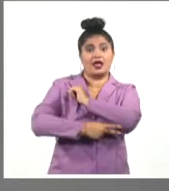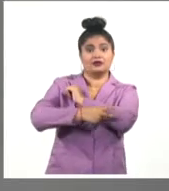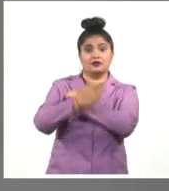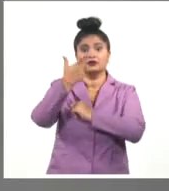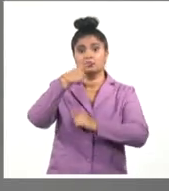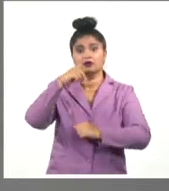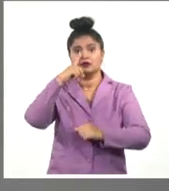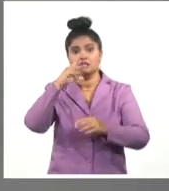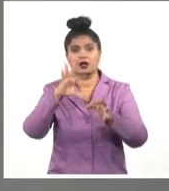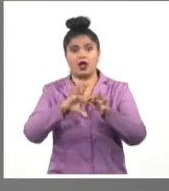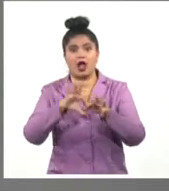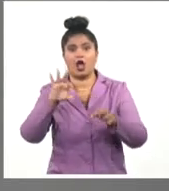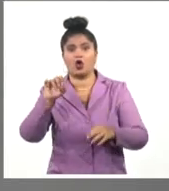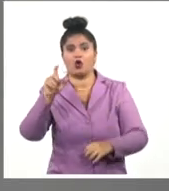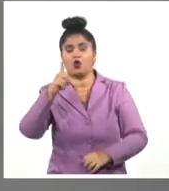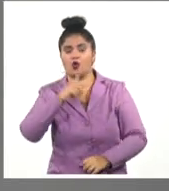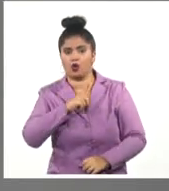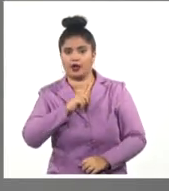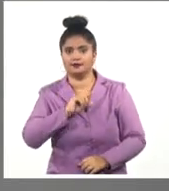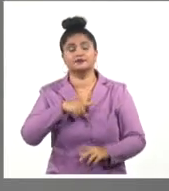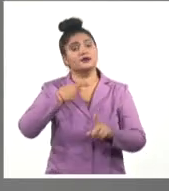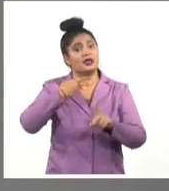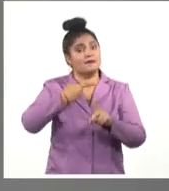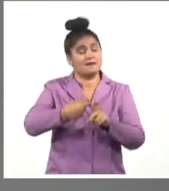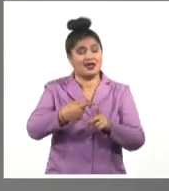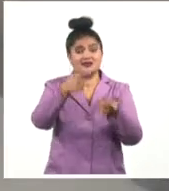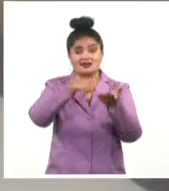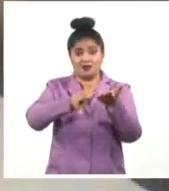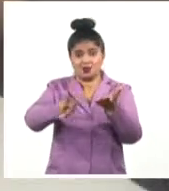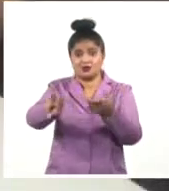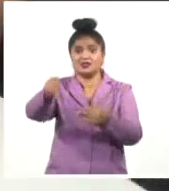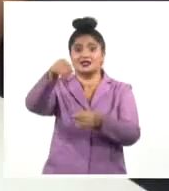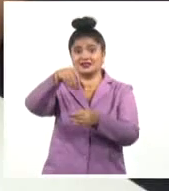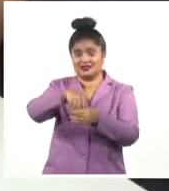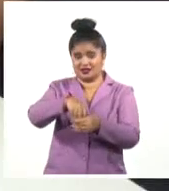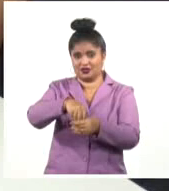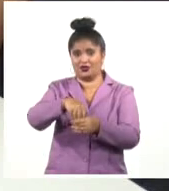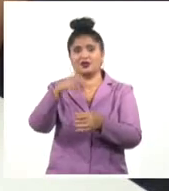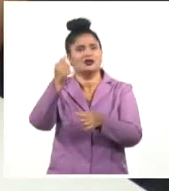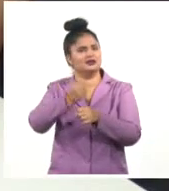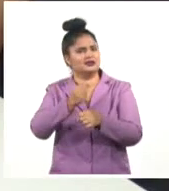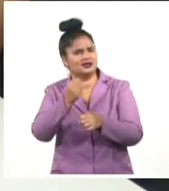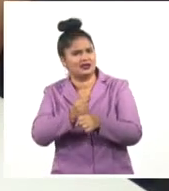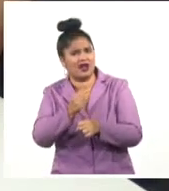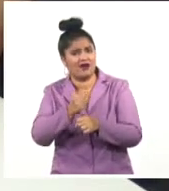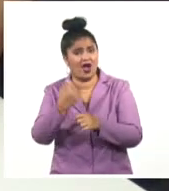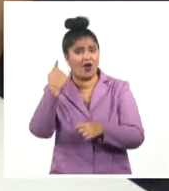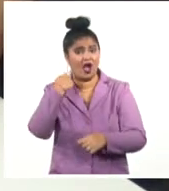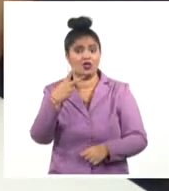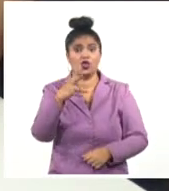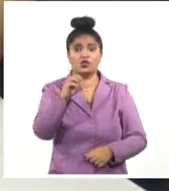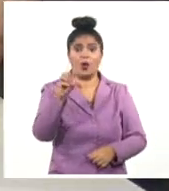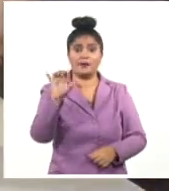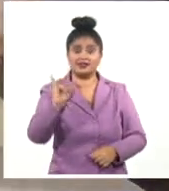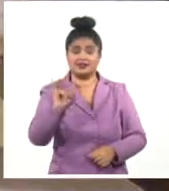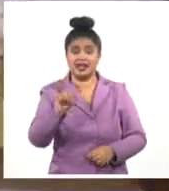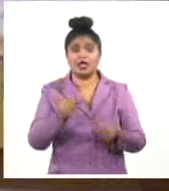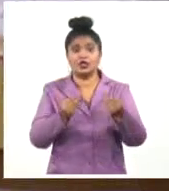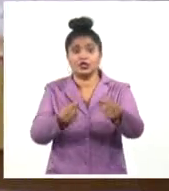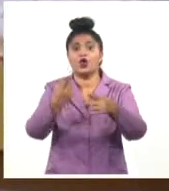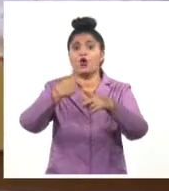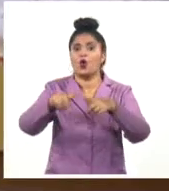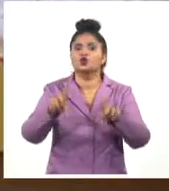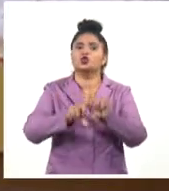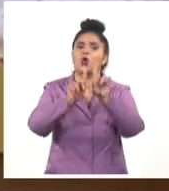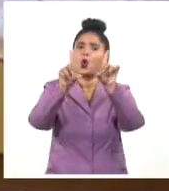nacional. Además, ostenta la fama a nivel provincial y por la obra de toda la vida en 2006. La impronta de Figueras está